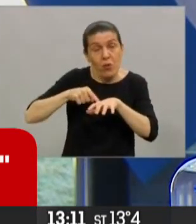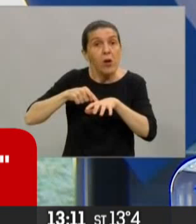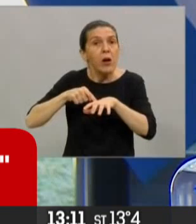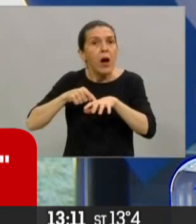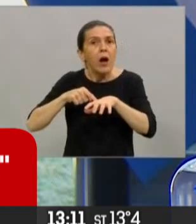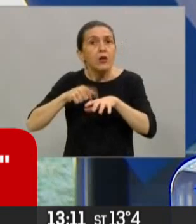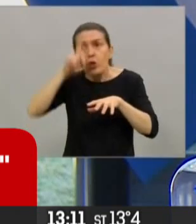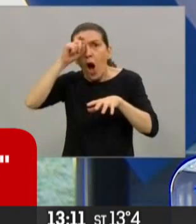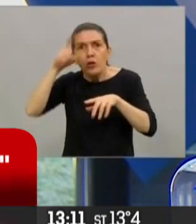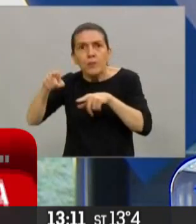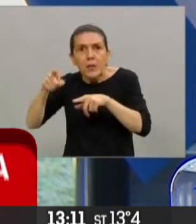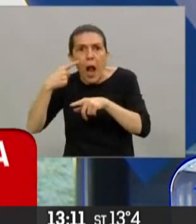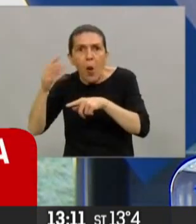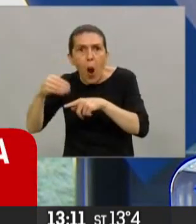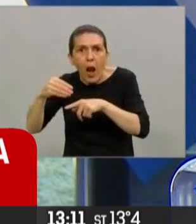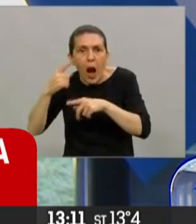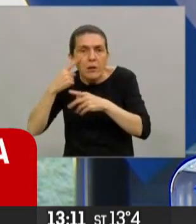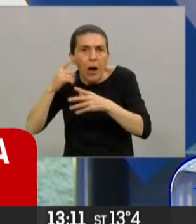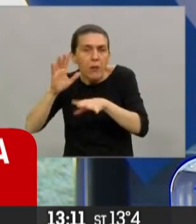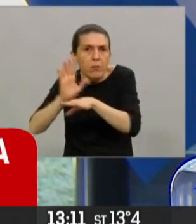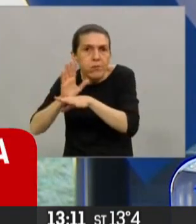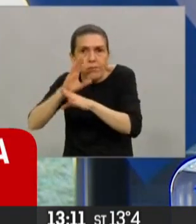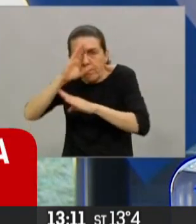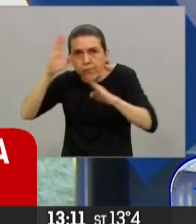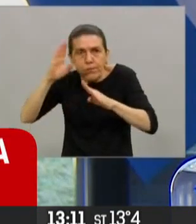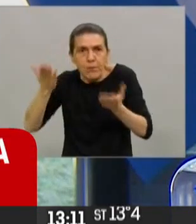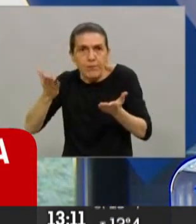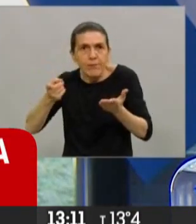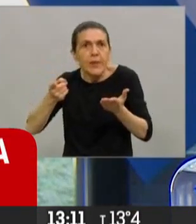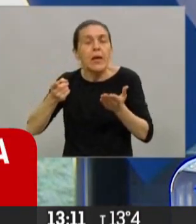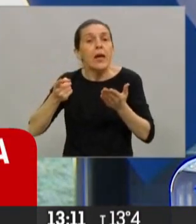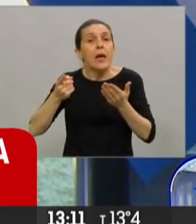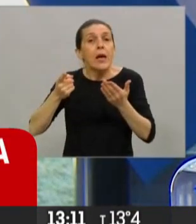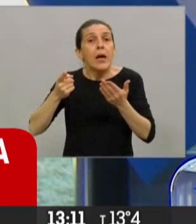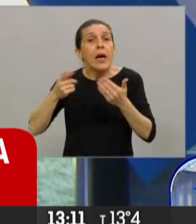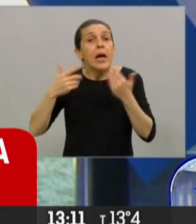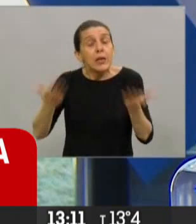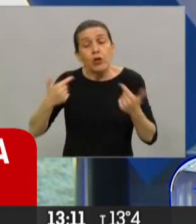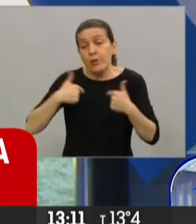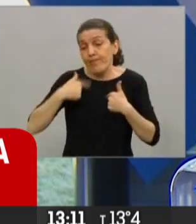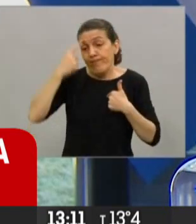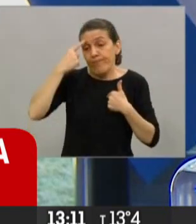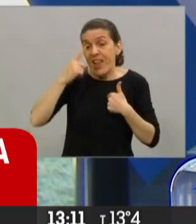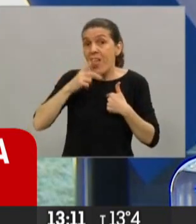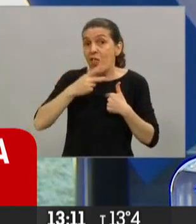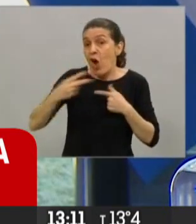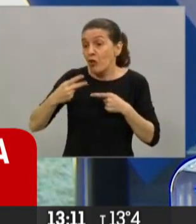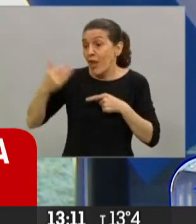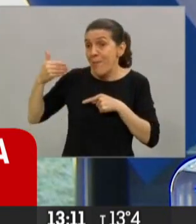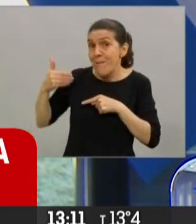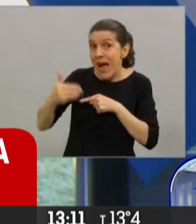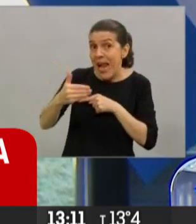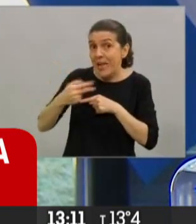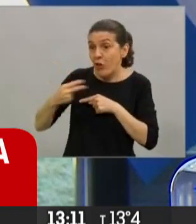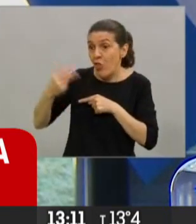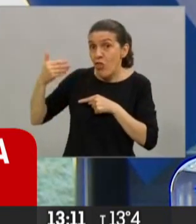y que no pudiéramos darle la atención que correspondía. Bueno, yo creo que en estos 14 días, a pesar